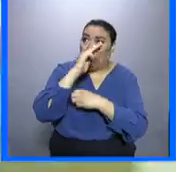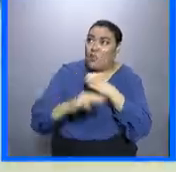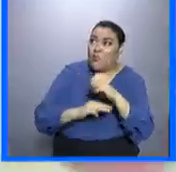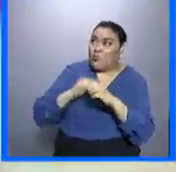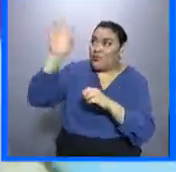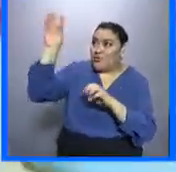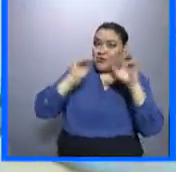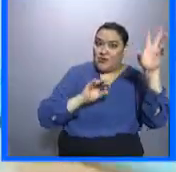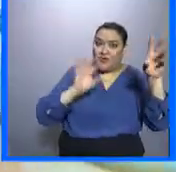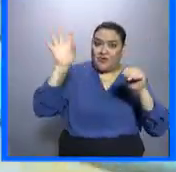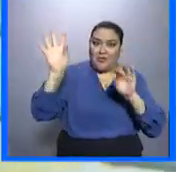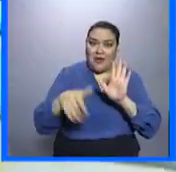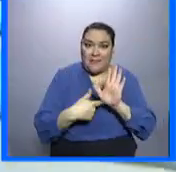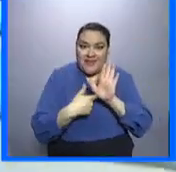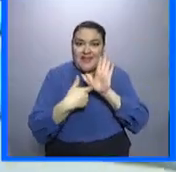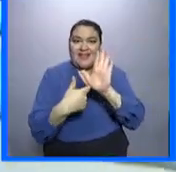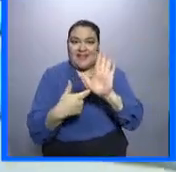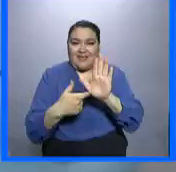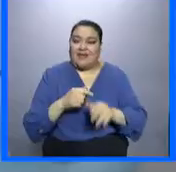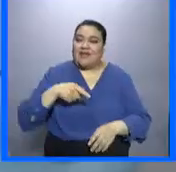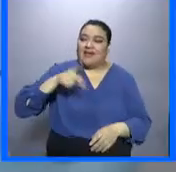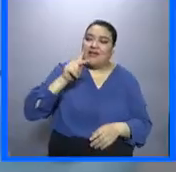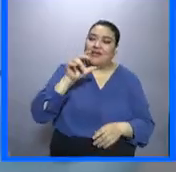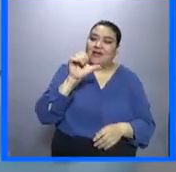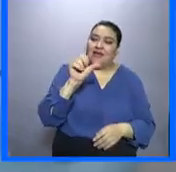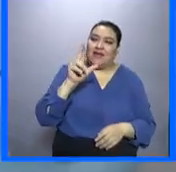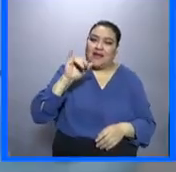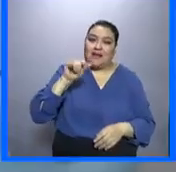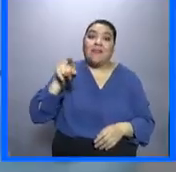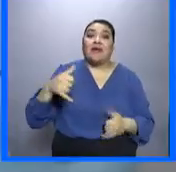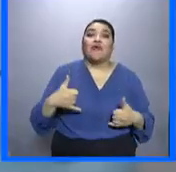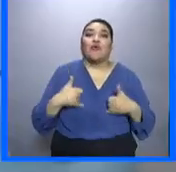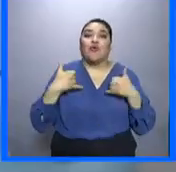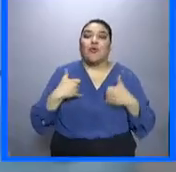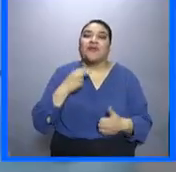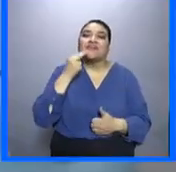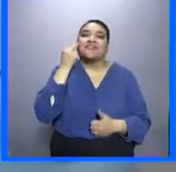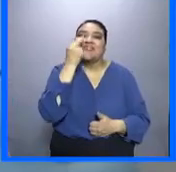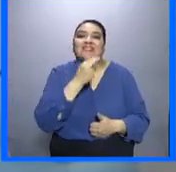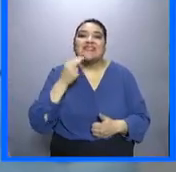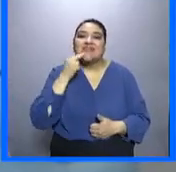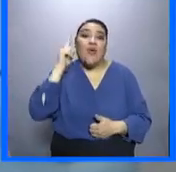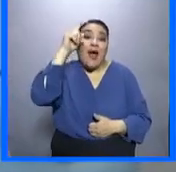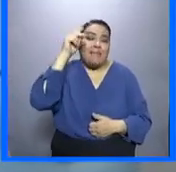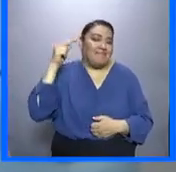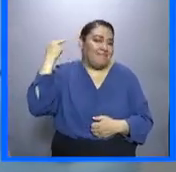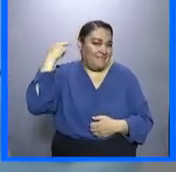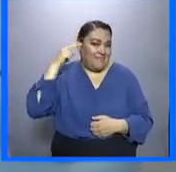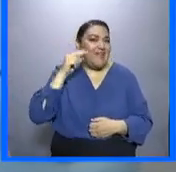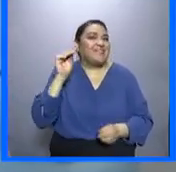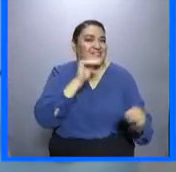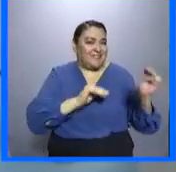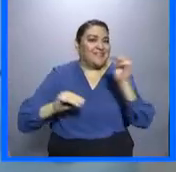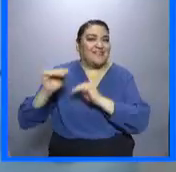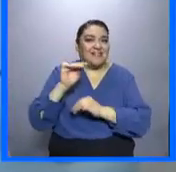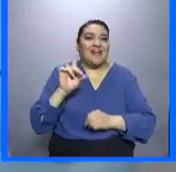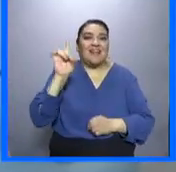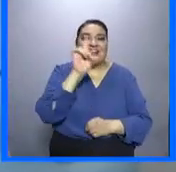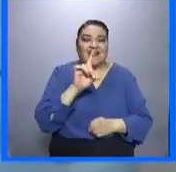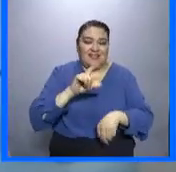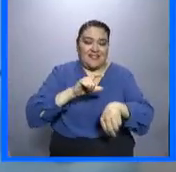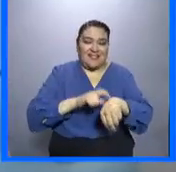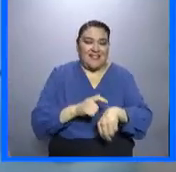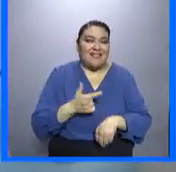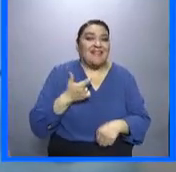mundo, presentadas por Karime Montiel, joven náhuatl de la Huasteca Veracruzana, este domingo a partir de